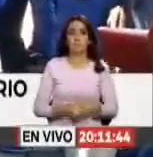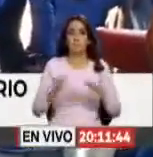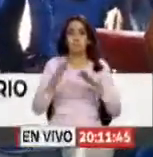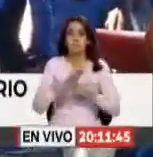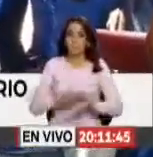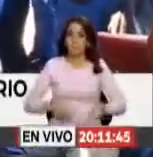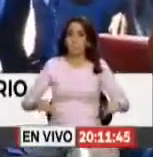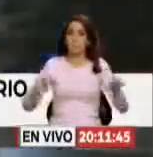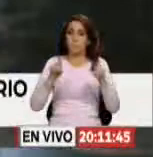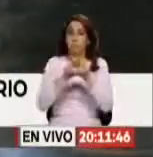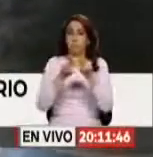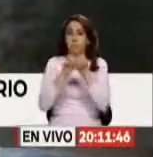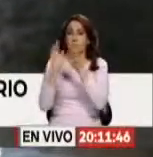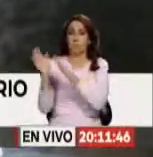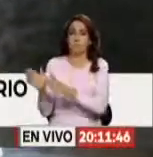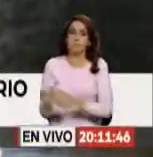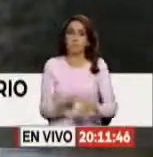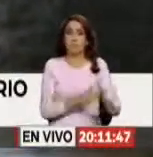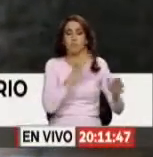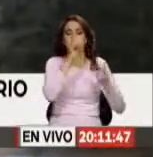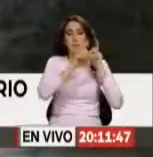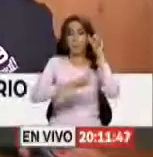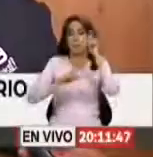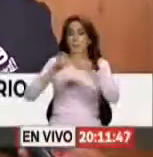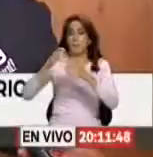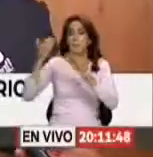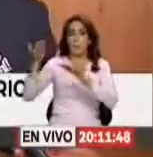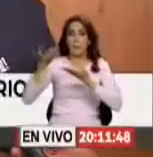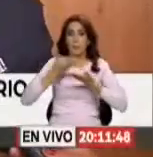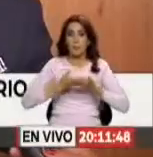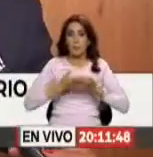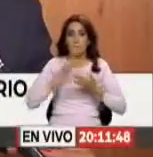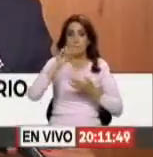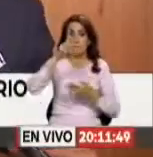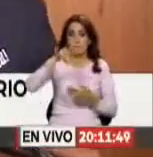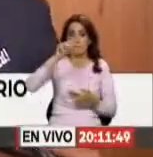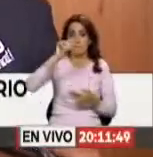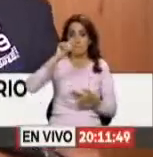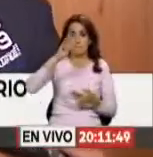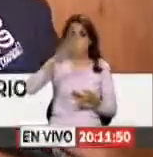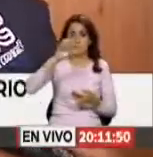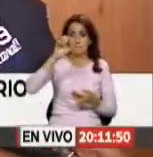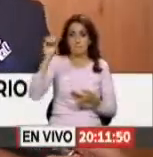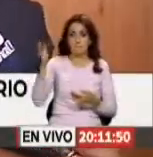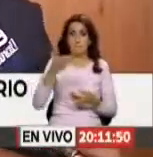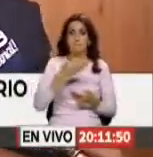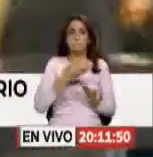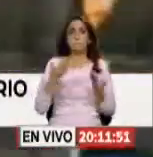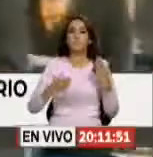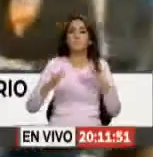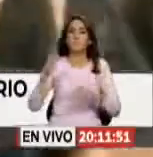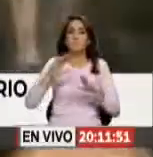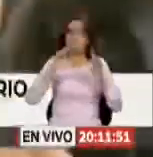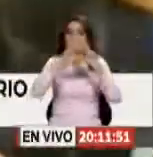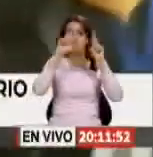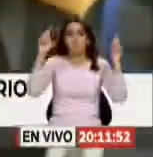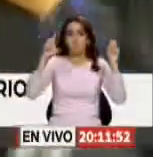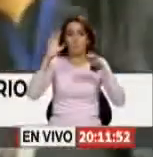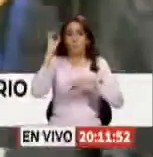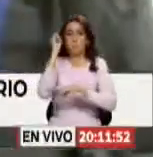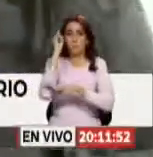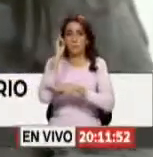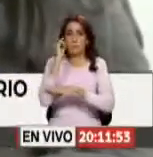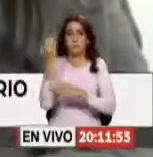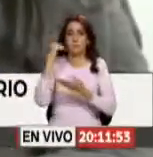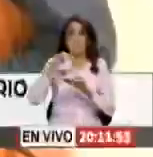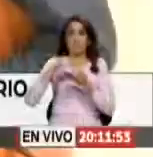para absorber la masa laboral desempleada que resulte de estas medidas. Pablo Zambrano, presidente de la Cámara de Industrias, opina sobre la urgencia de